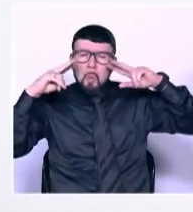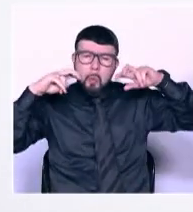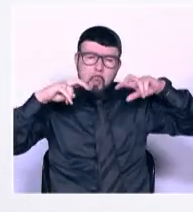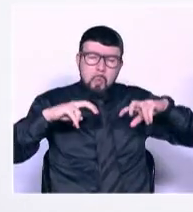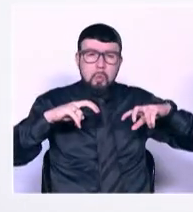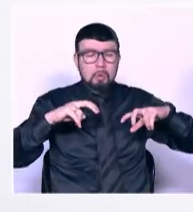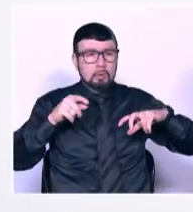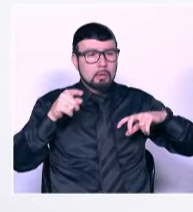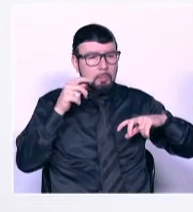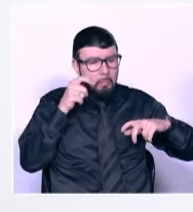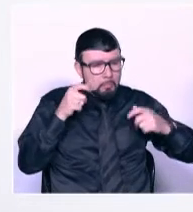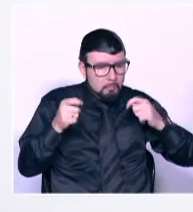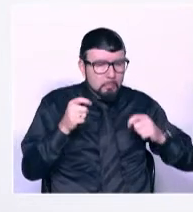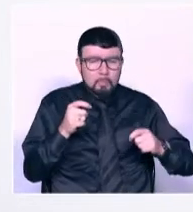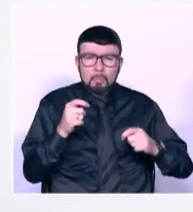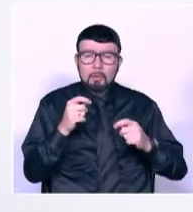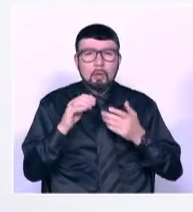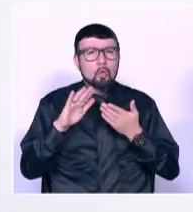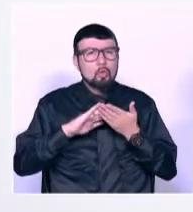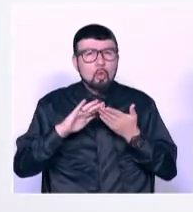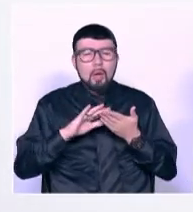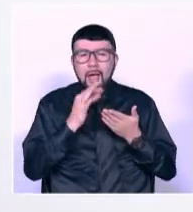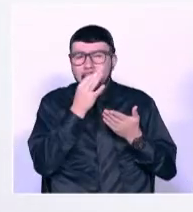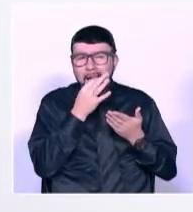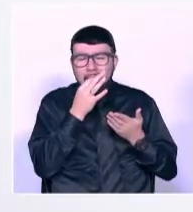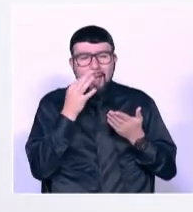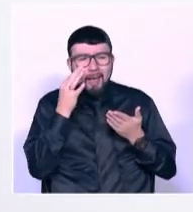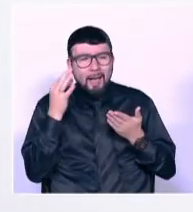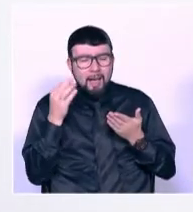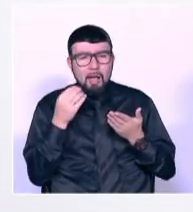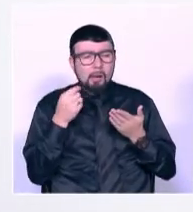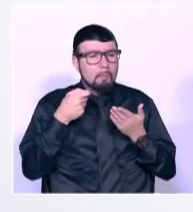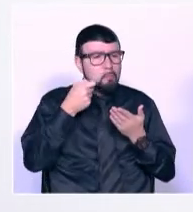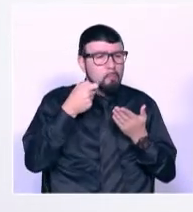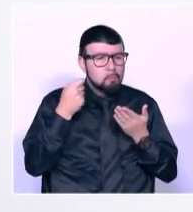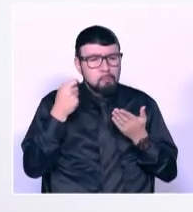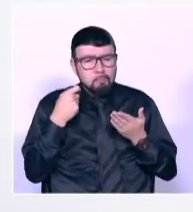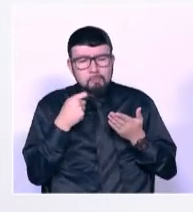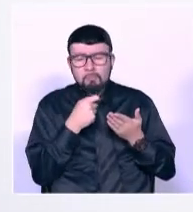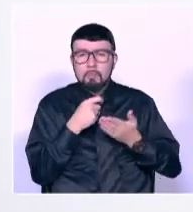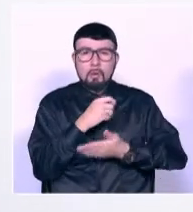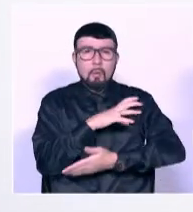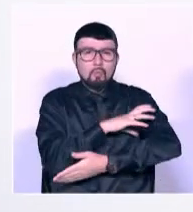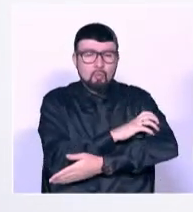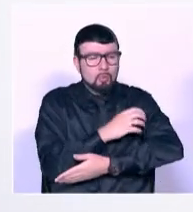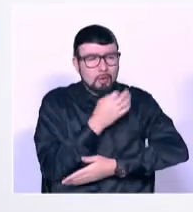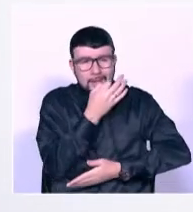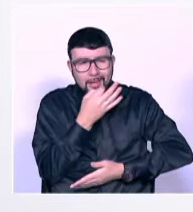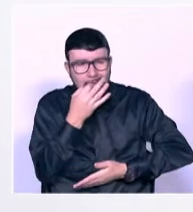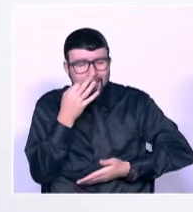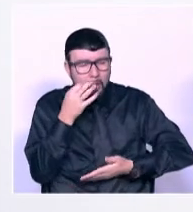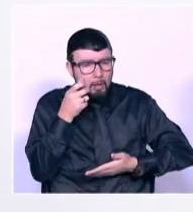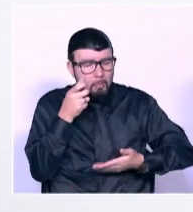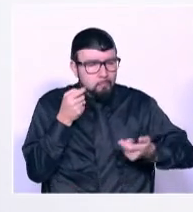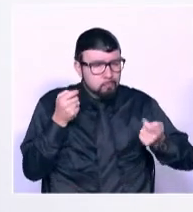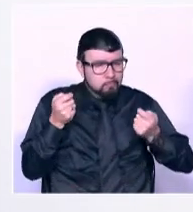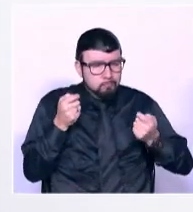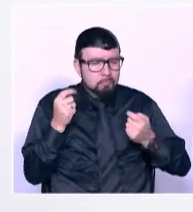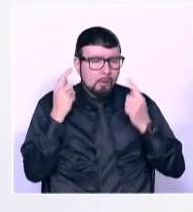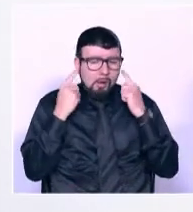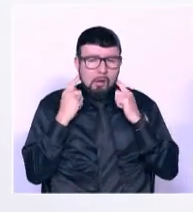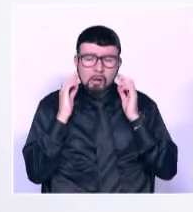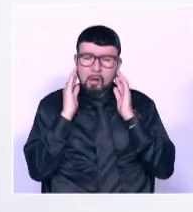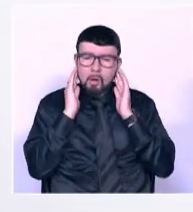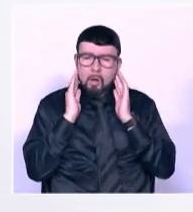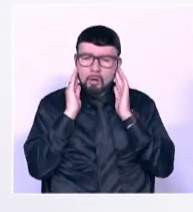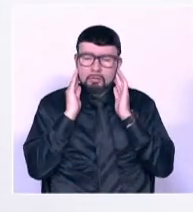tocar todos los tejidos por fuera. Los músculos también están muy relacionados con la articulación